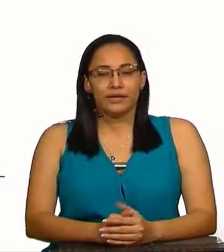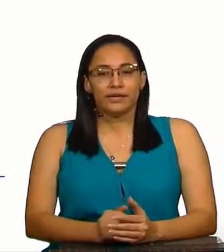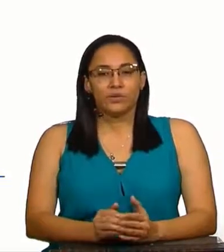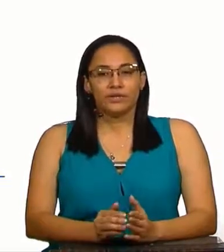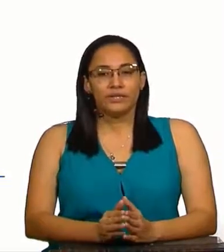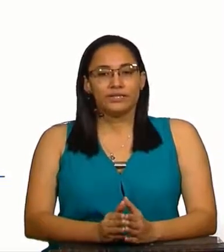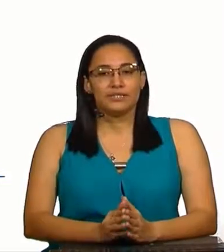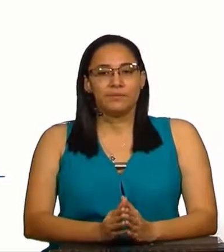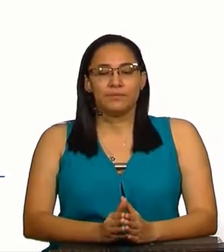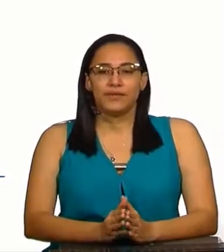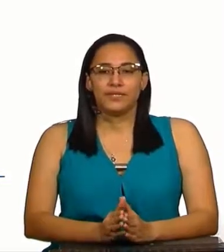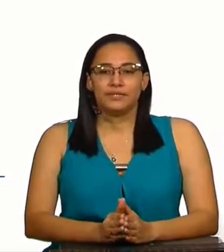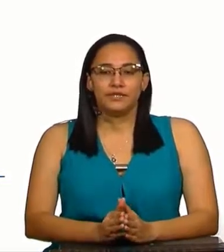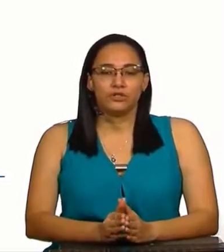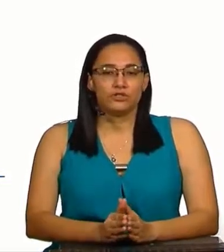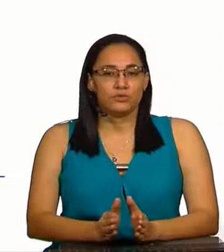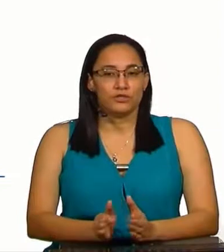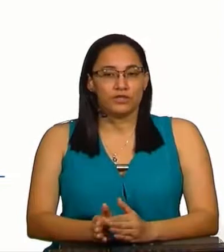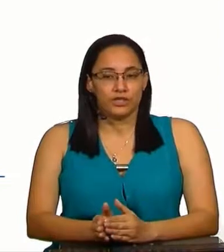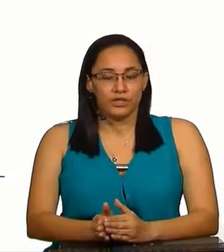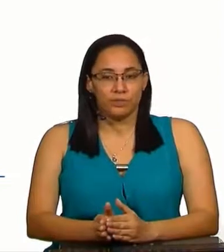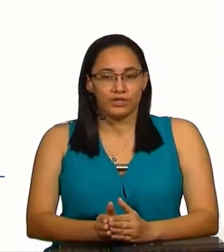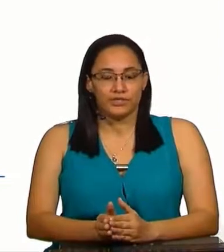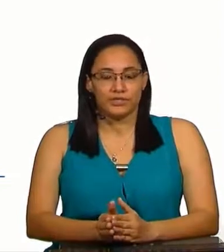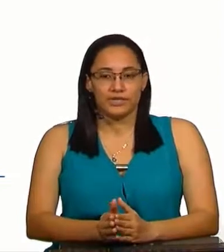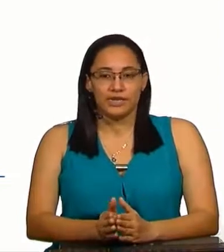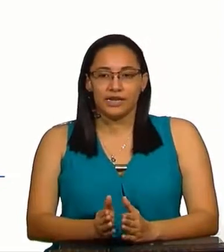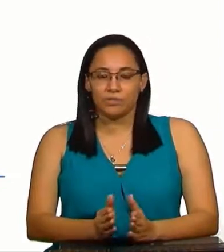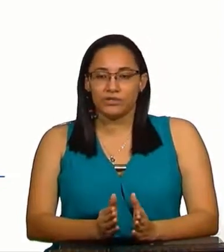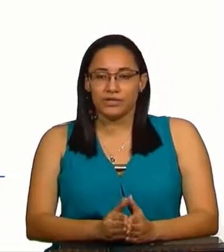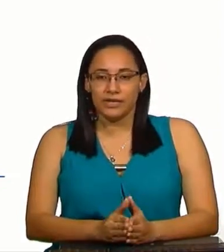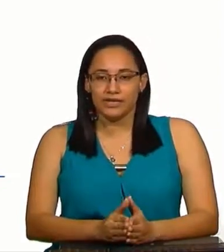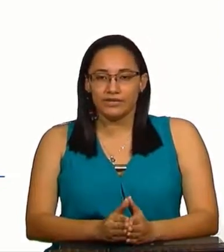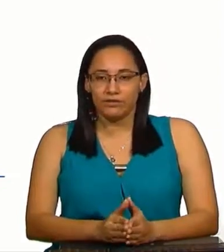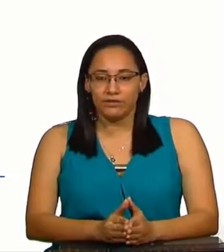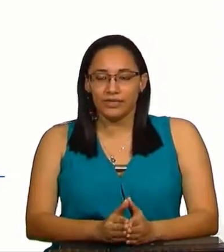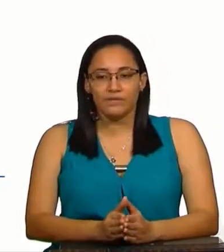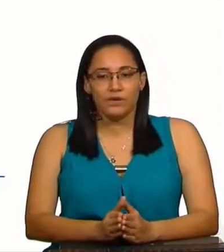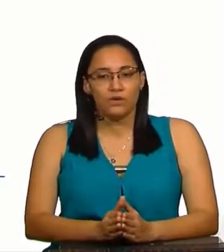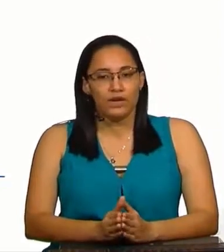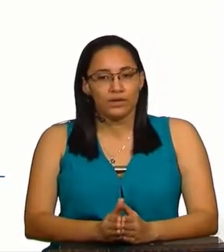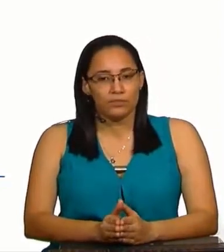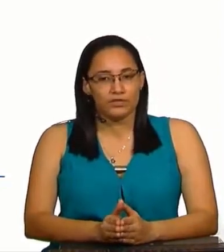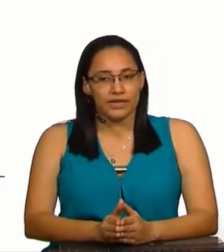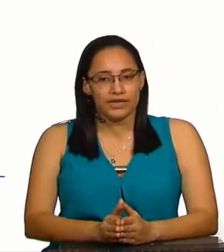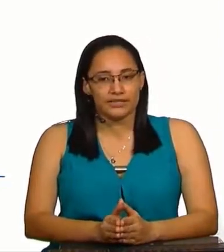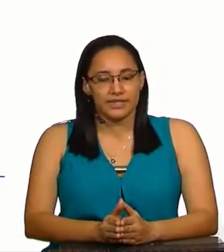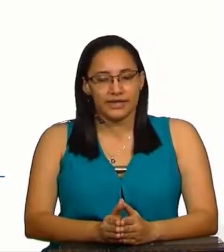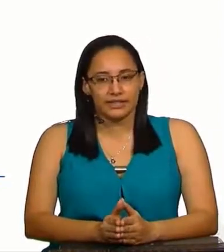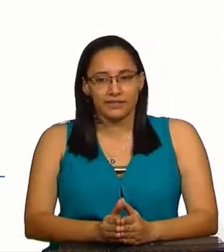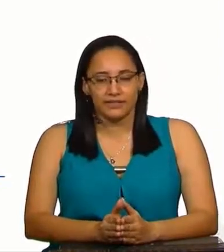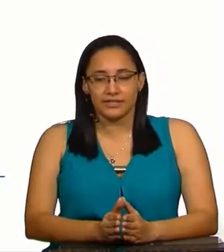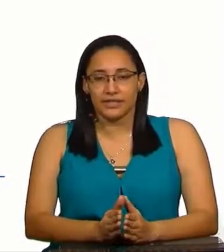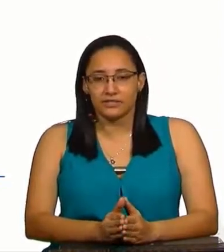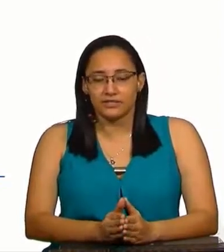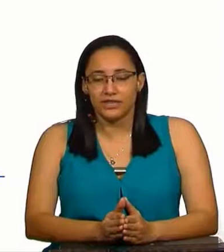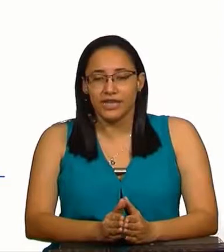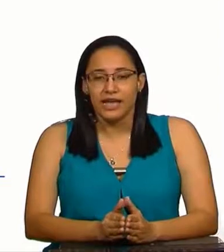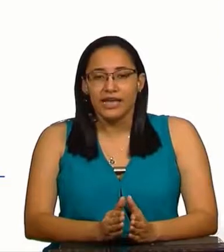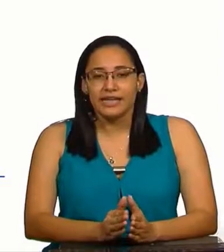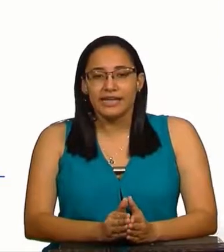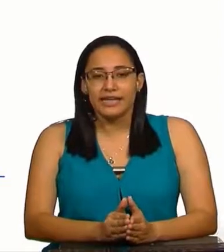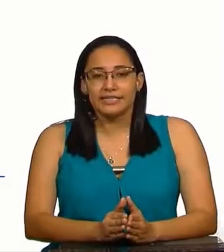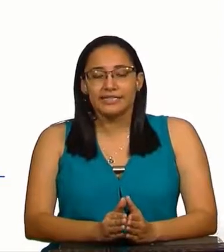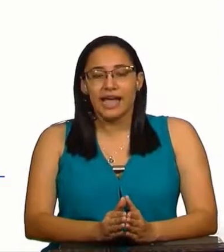Muy bien, recuerden que siempre van a tener dos opciones de respuesta, si la respuesta es afirmativa o la respuesta es negativa. En este caso